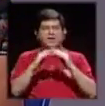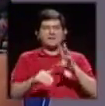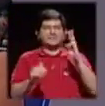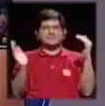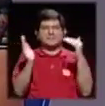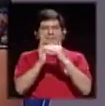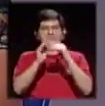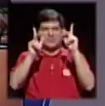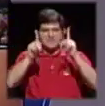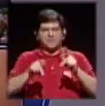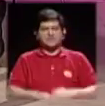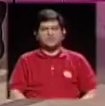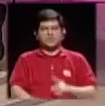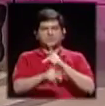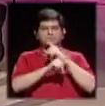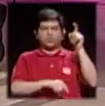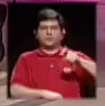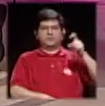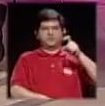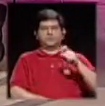¿va? Entonces,